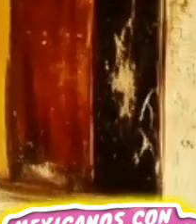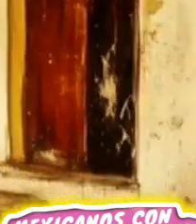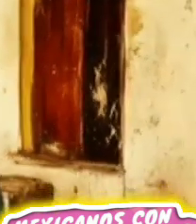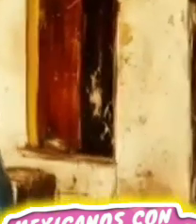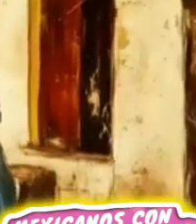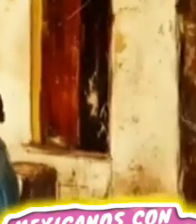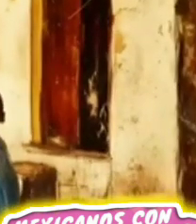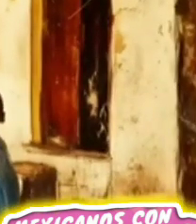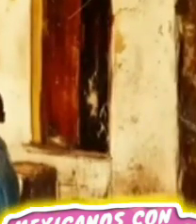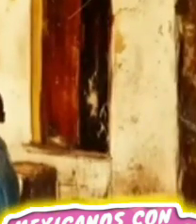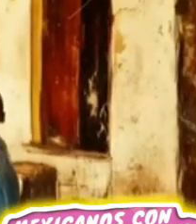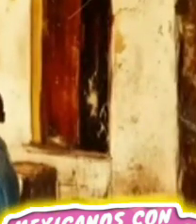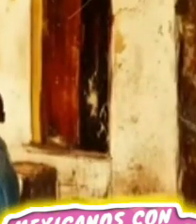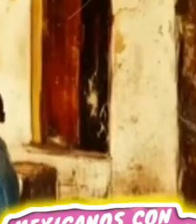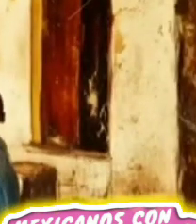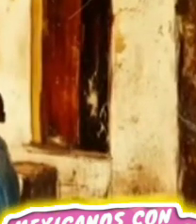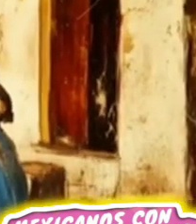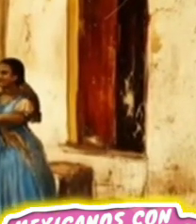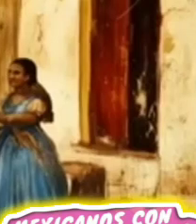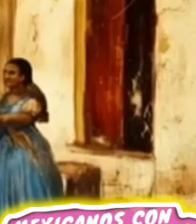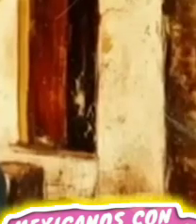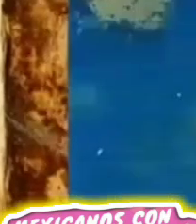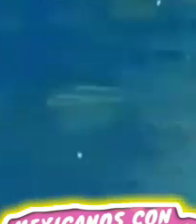San Ildefonso.